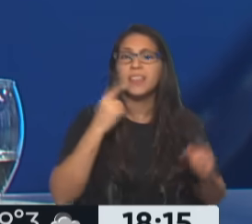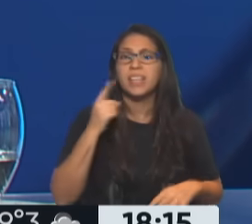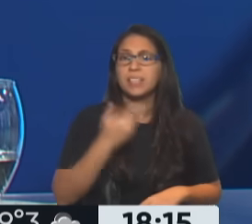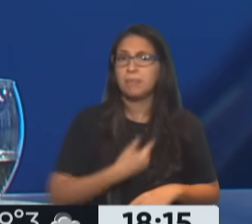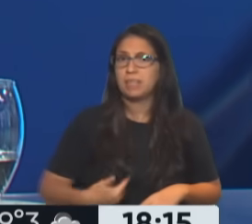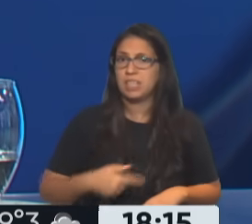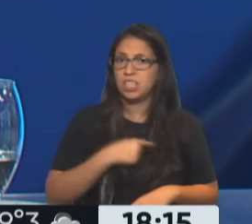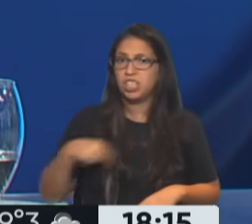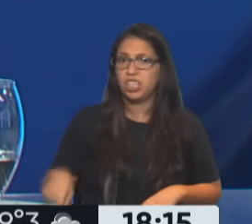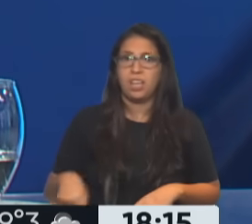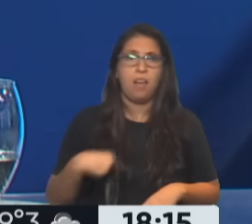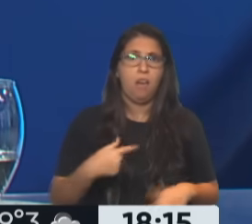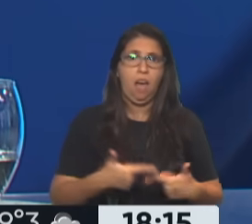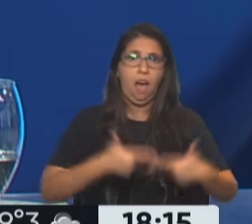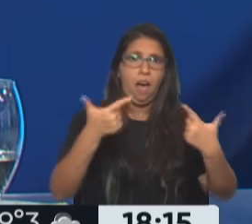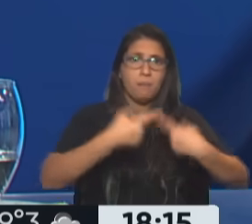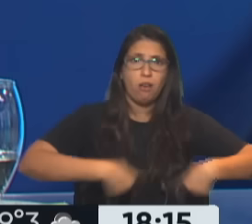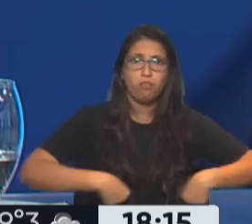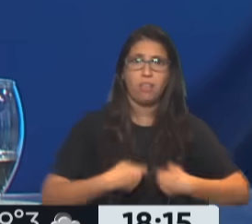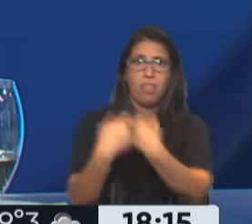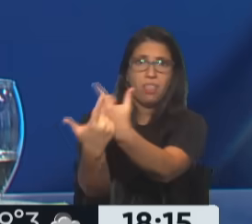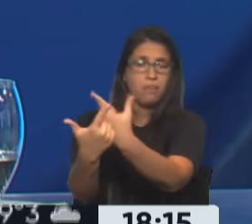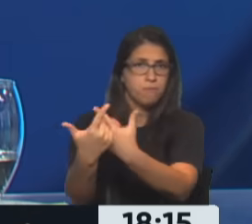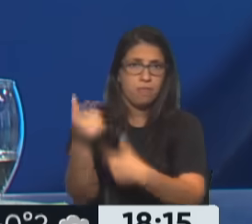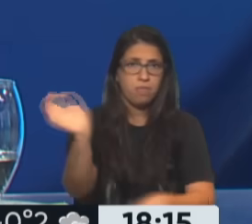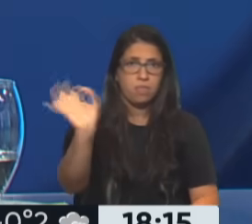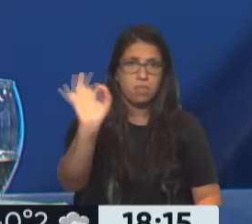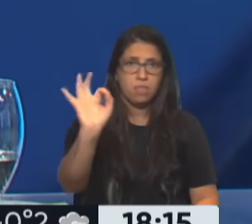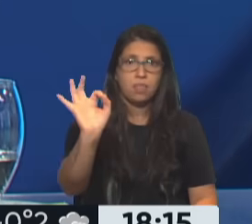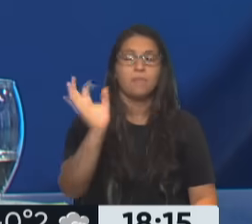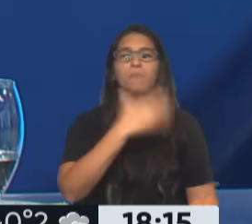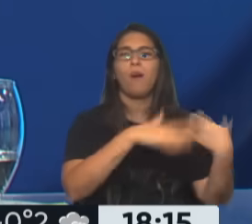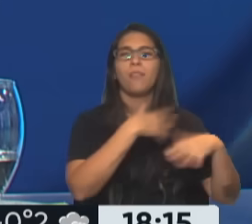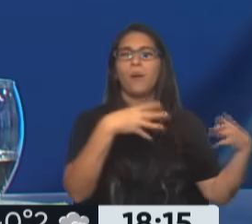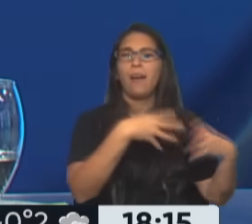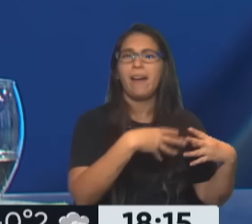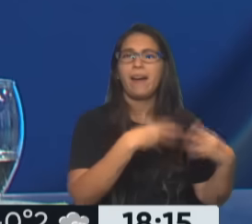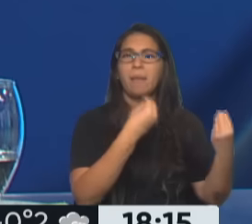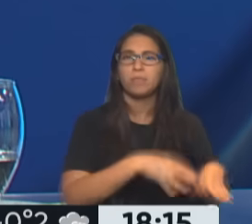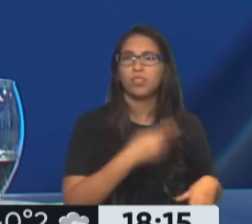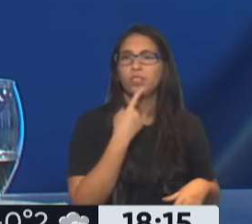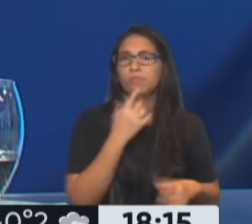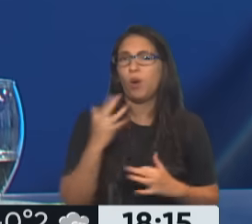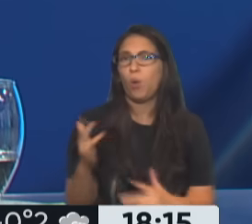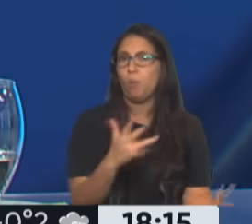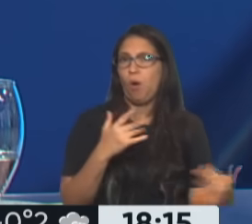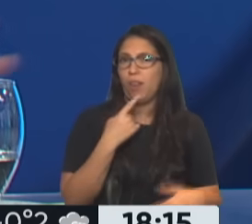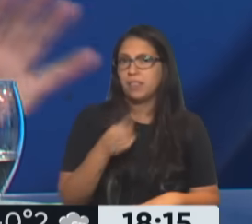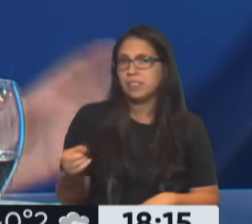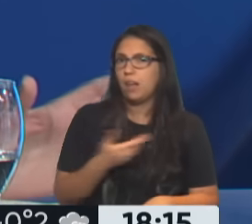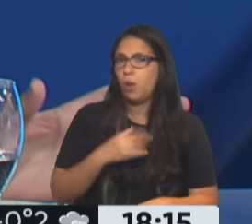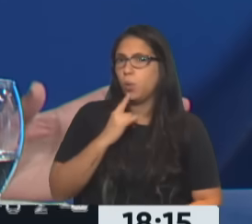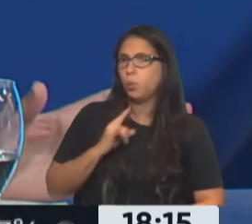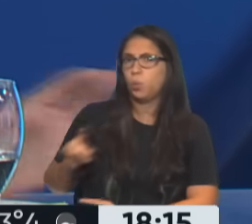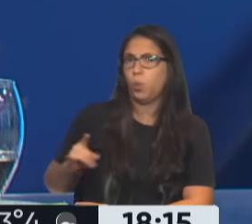Bueno, nosotros no enviamos armas, que es esto un poco lo que se planteaba, sobre todo al comienzo de la guerra. De alguna manera, digamos, desligándose,